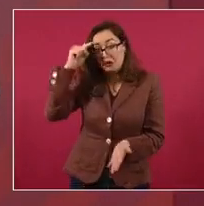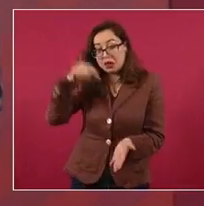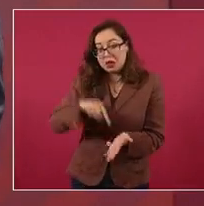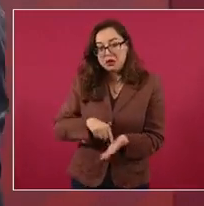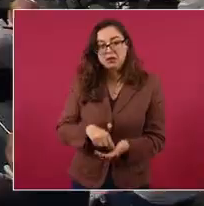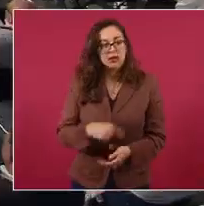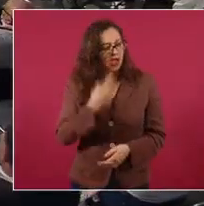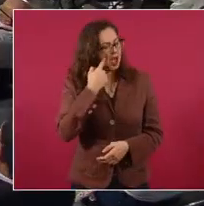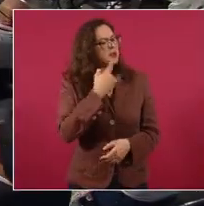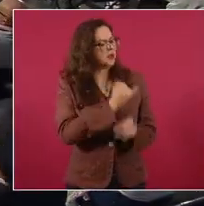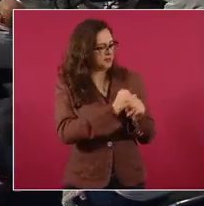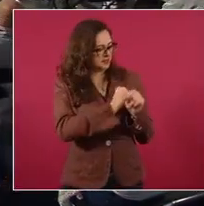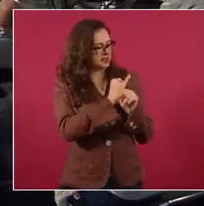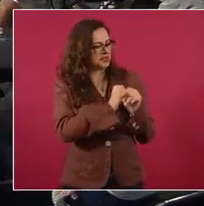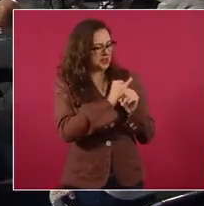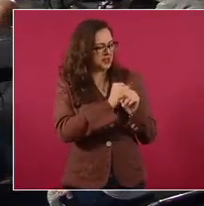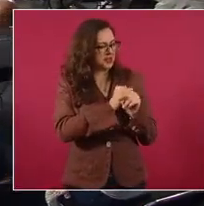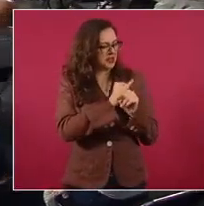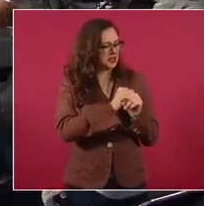A ver.